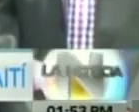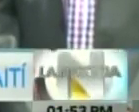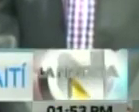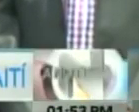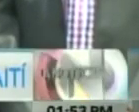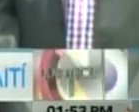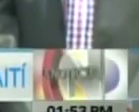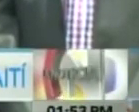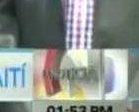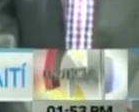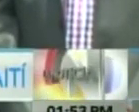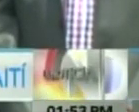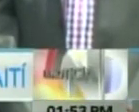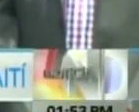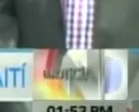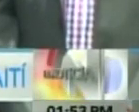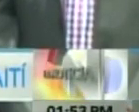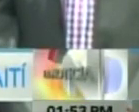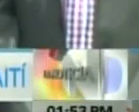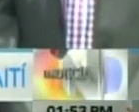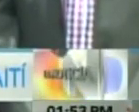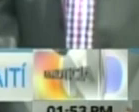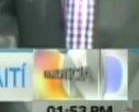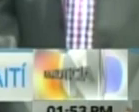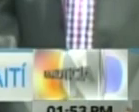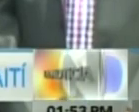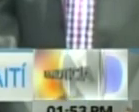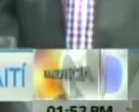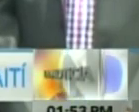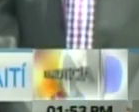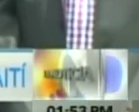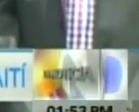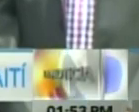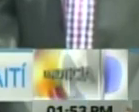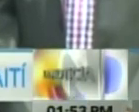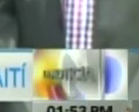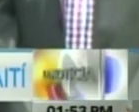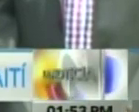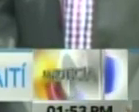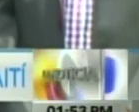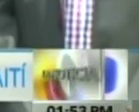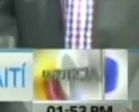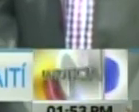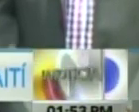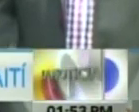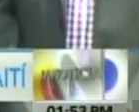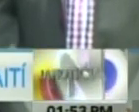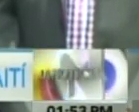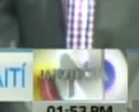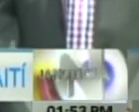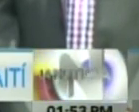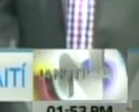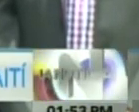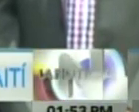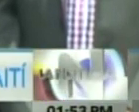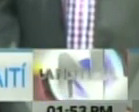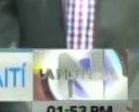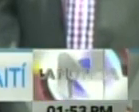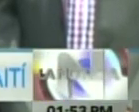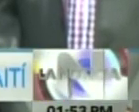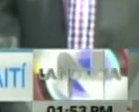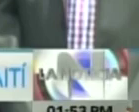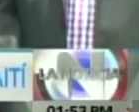Matthew por su territorio. Es por eso pues que en el día de hoy, con mucho amor, hemos venido acá a La Guaira para